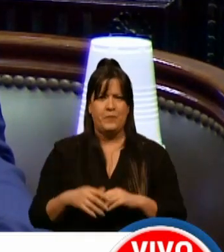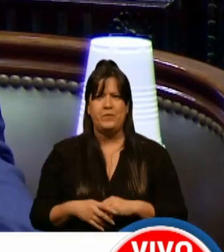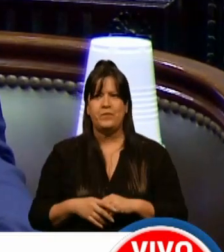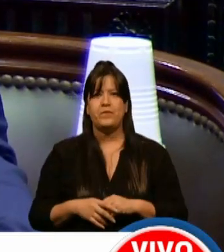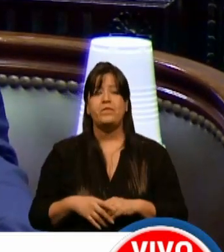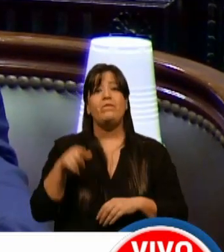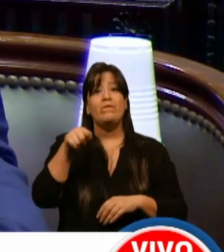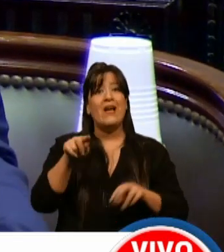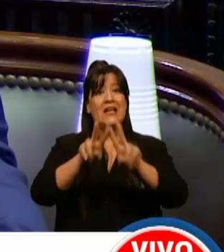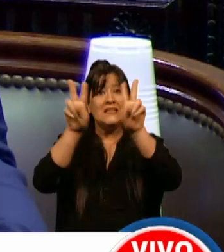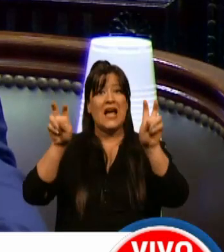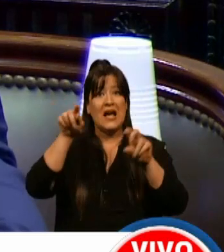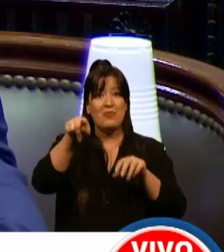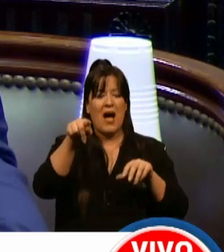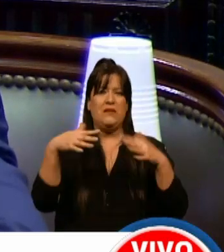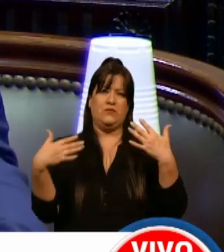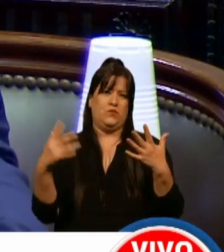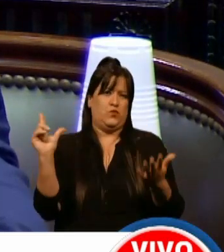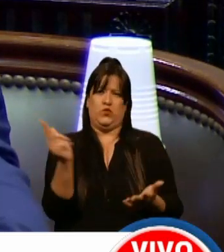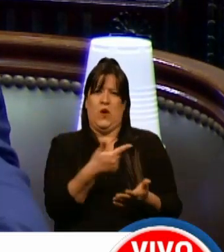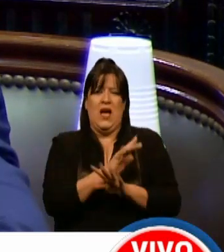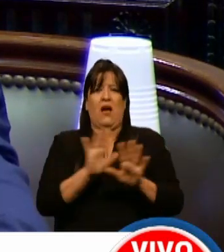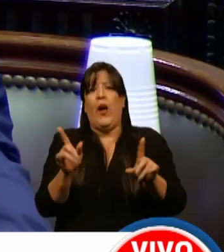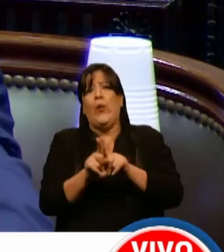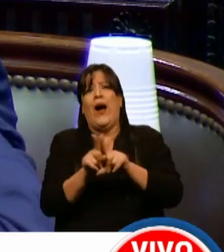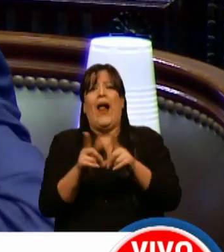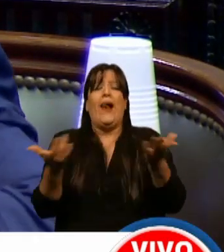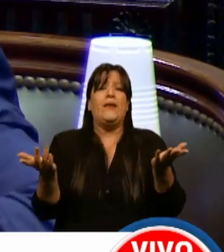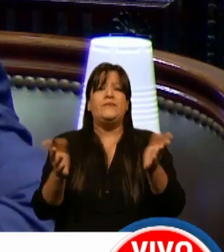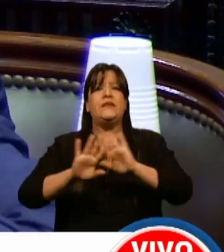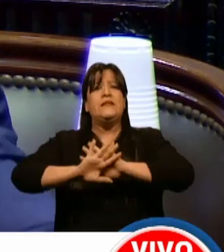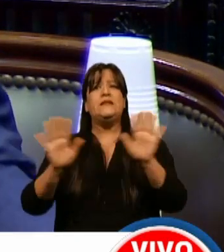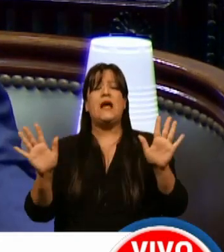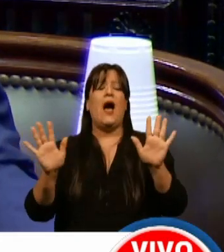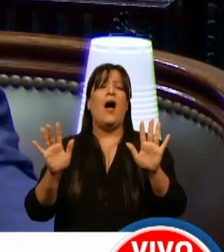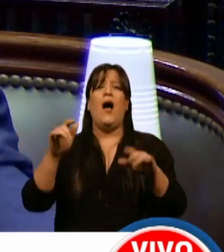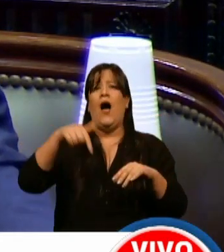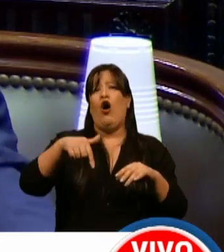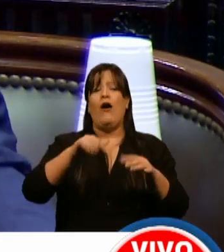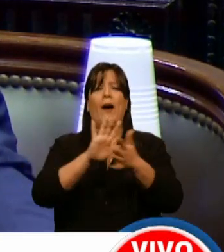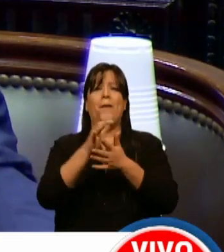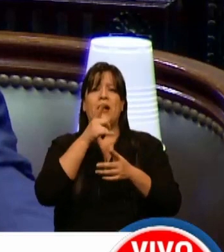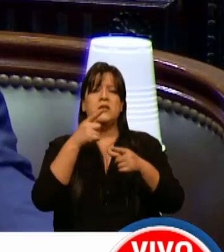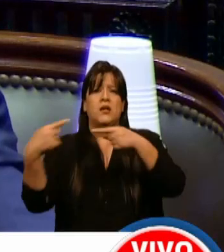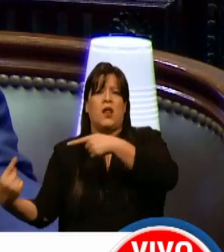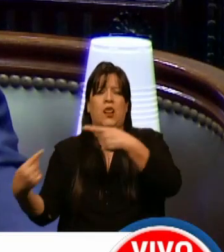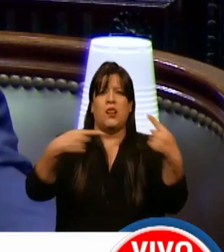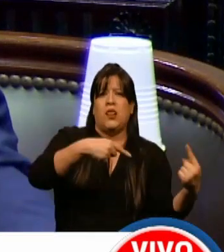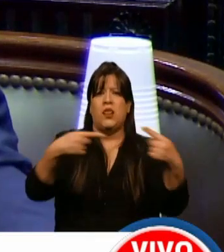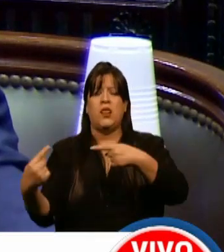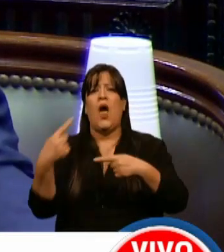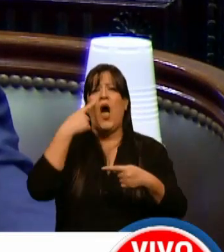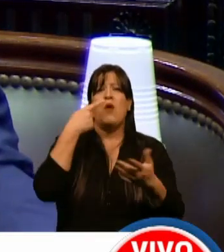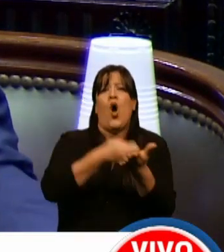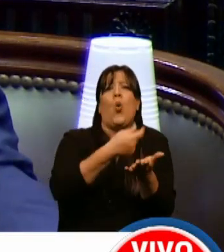Y esto no puede ser, no se puede terminar dirimiendo como un tironeo permanente entre